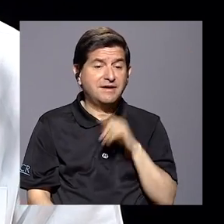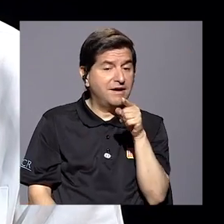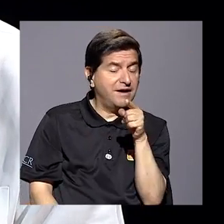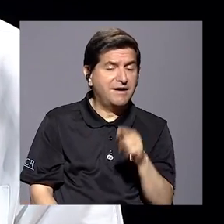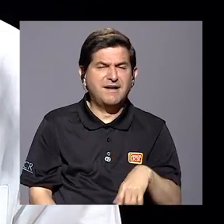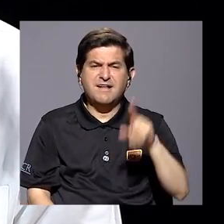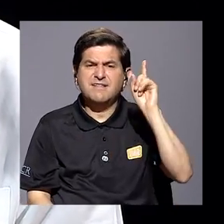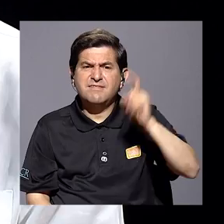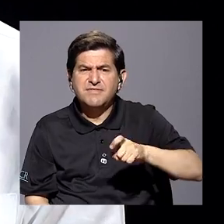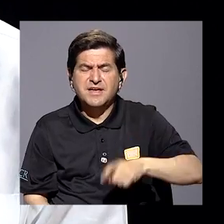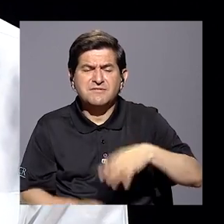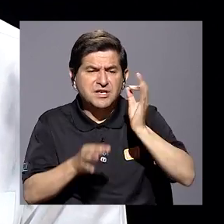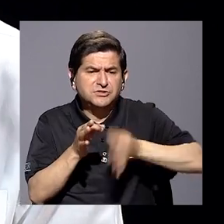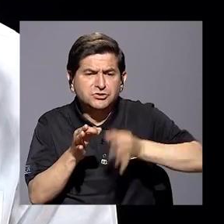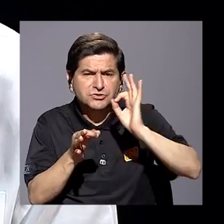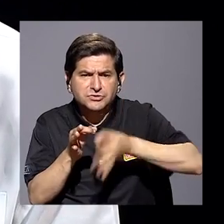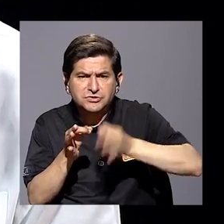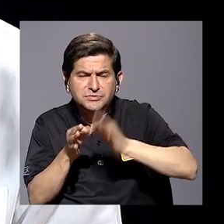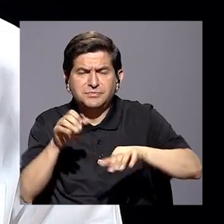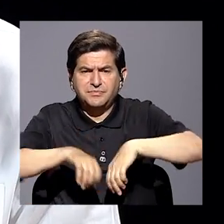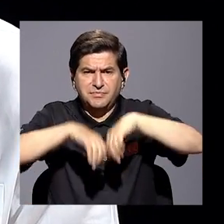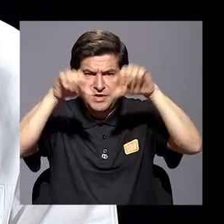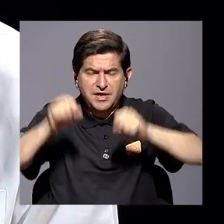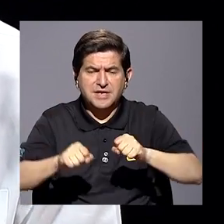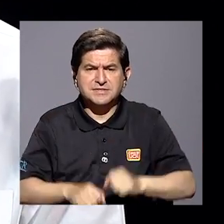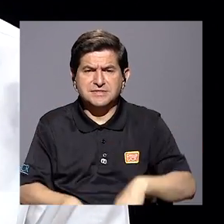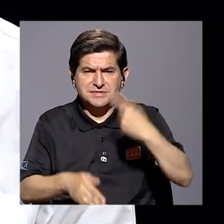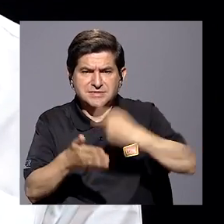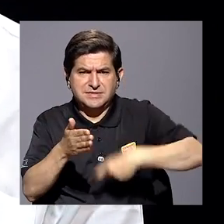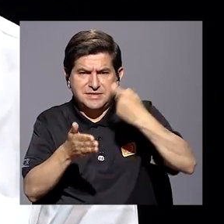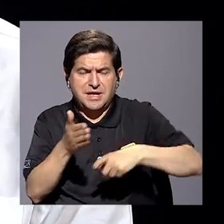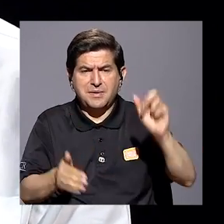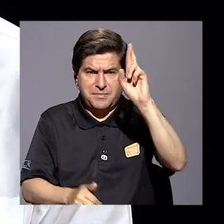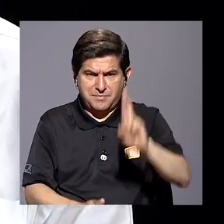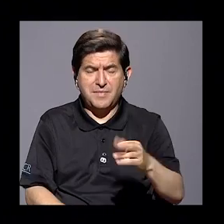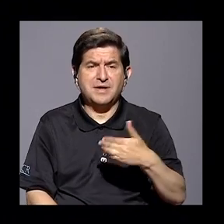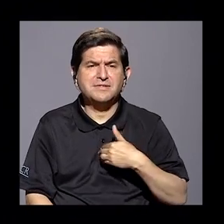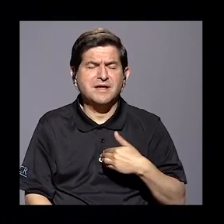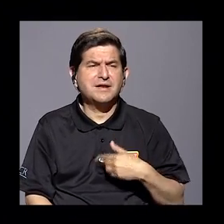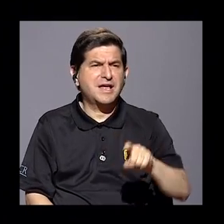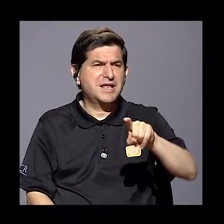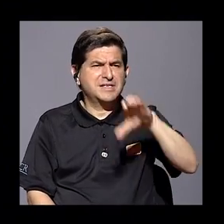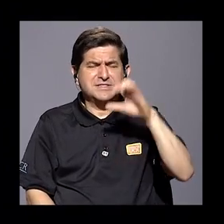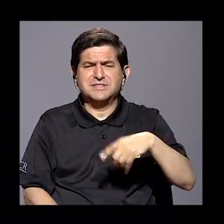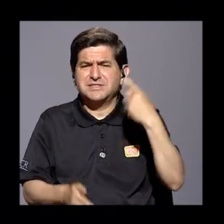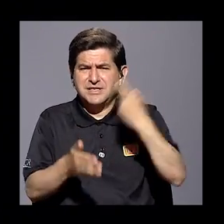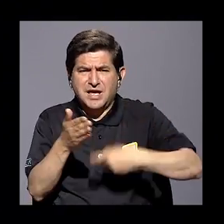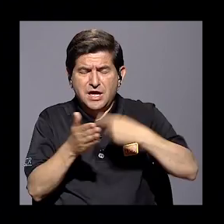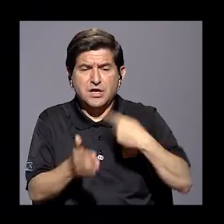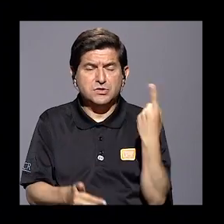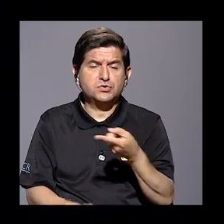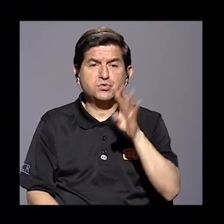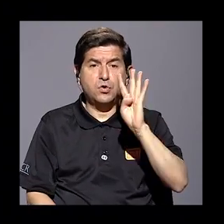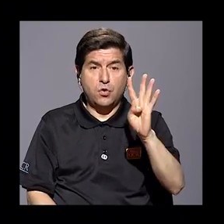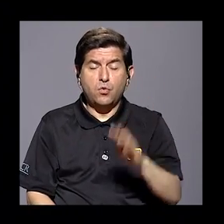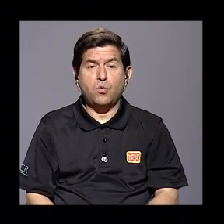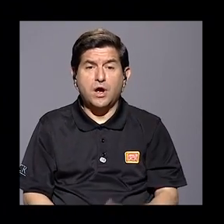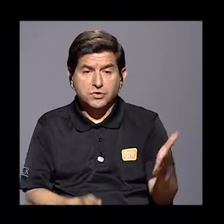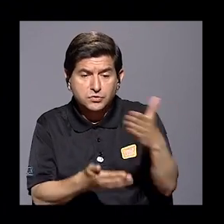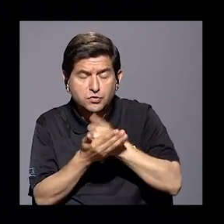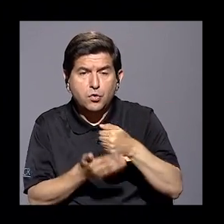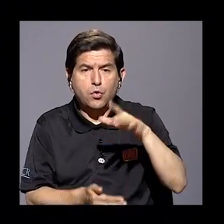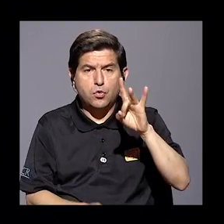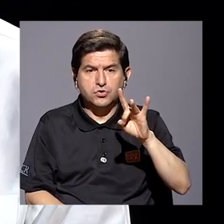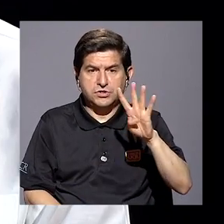tiene que ir en el sentido de simplificar el sistema tributario costarricense tenemos más de 100 impuestos de los cuales sólo 4